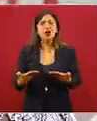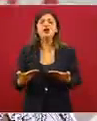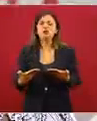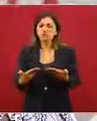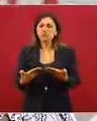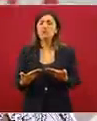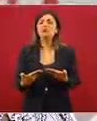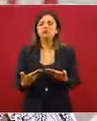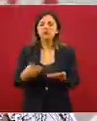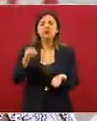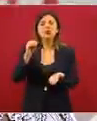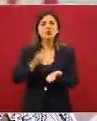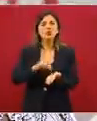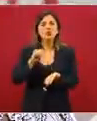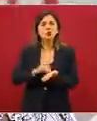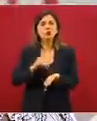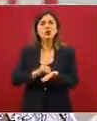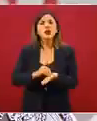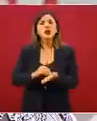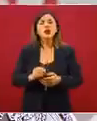todavía